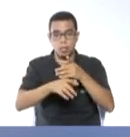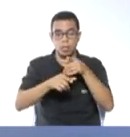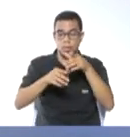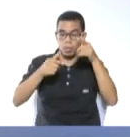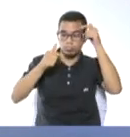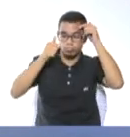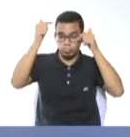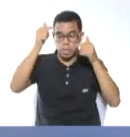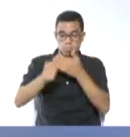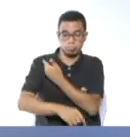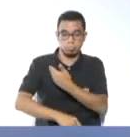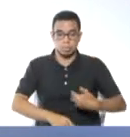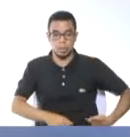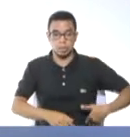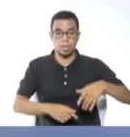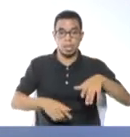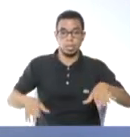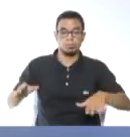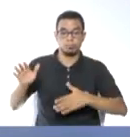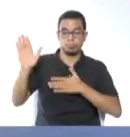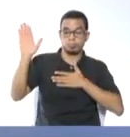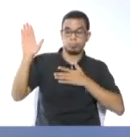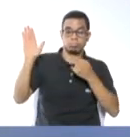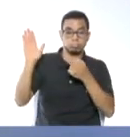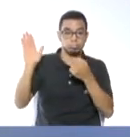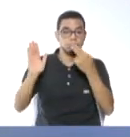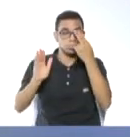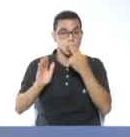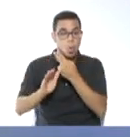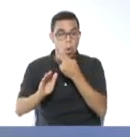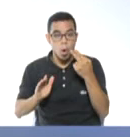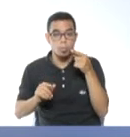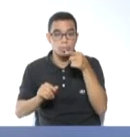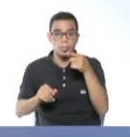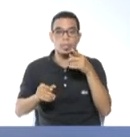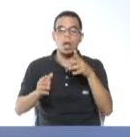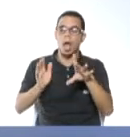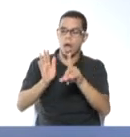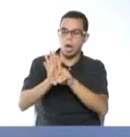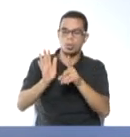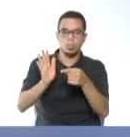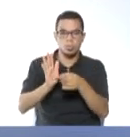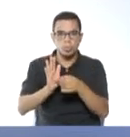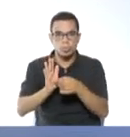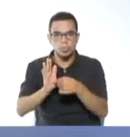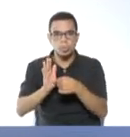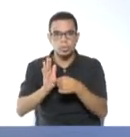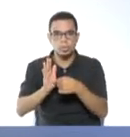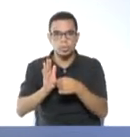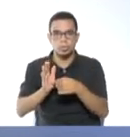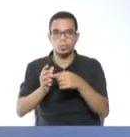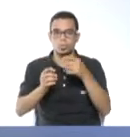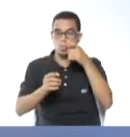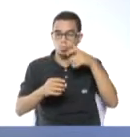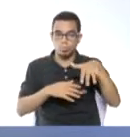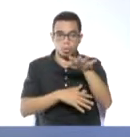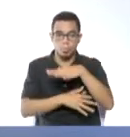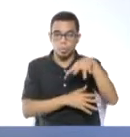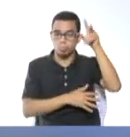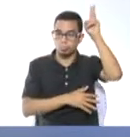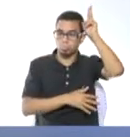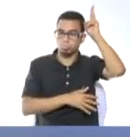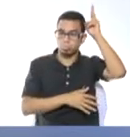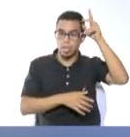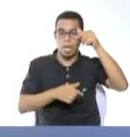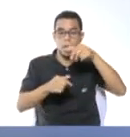él se comprometió a reconocer históricamente los derechos de los pueblos indígenas a nivel nacional e internacional. Eso impactó a nivel de